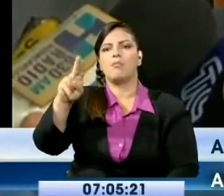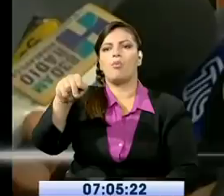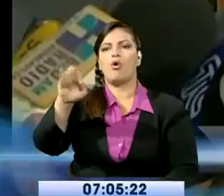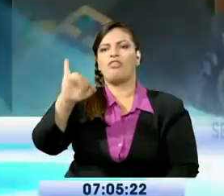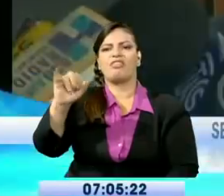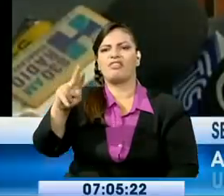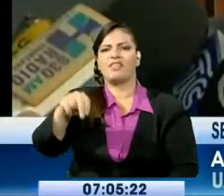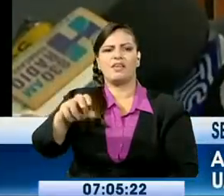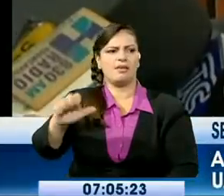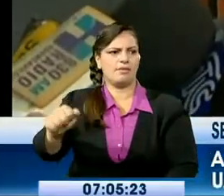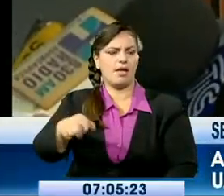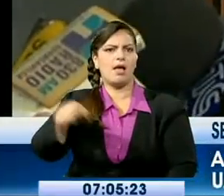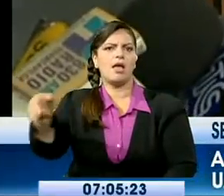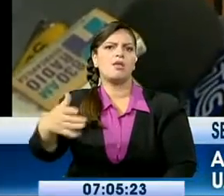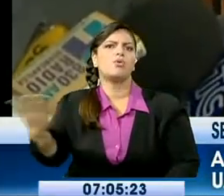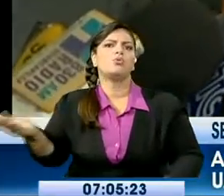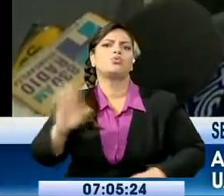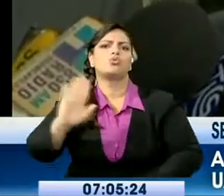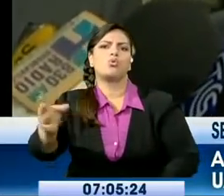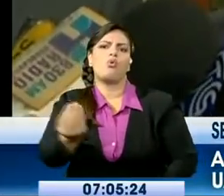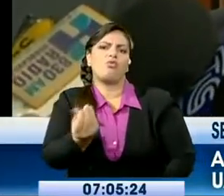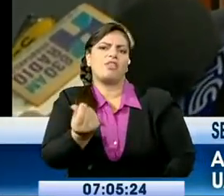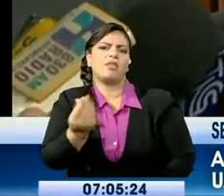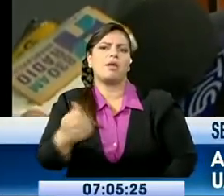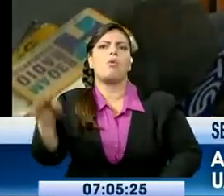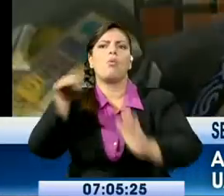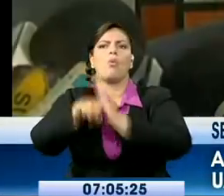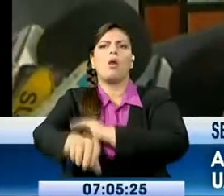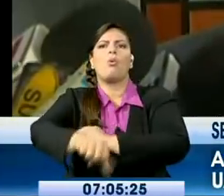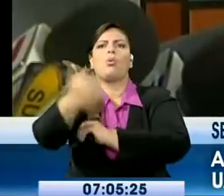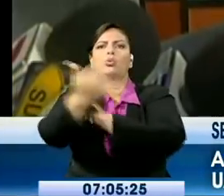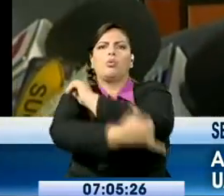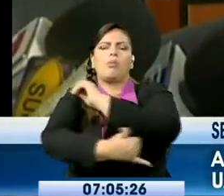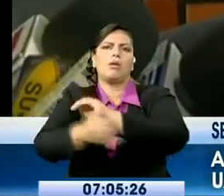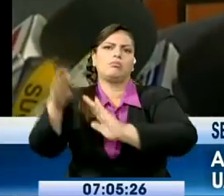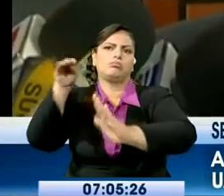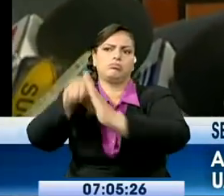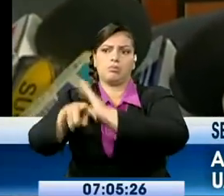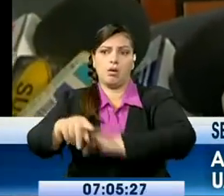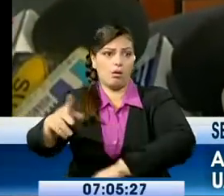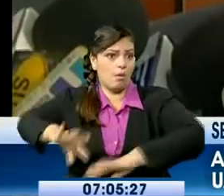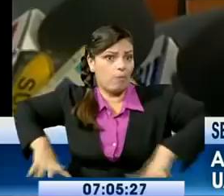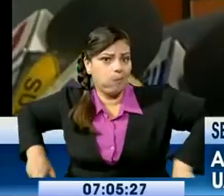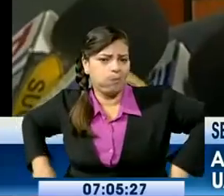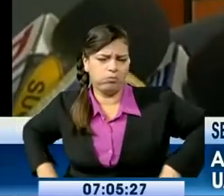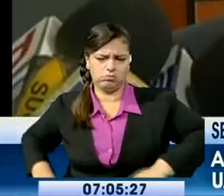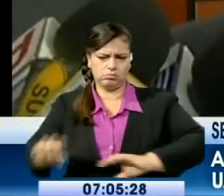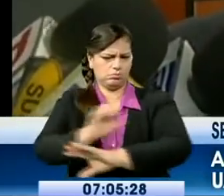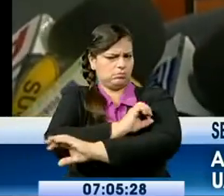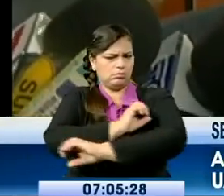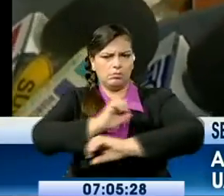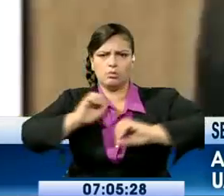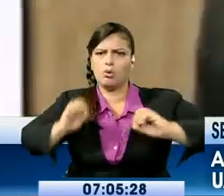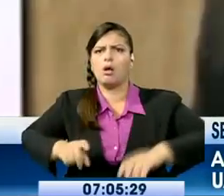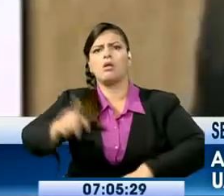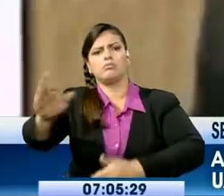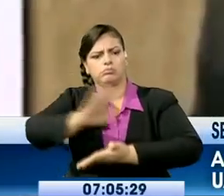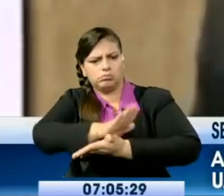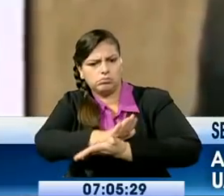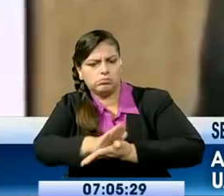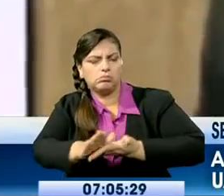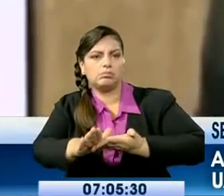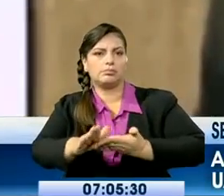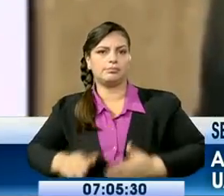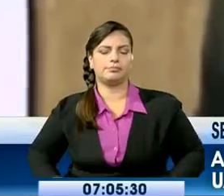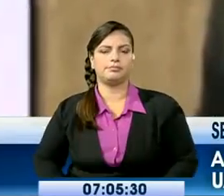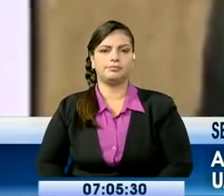fiscal. Eso es, no tiene, no es ninguna cosa de corrupción, no es ninguna cosa sucia. Ellos tienen una economía totalmente transparente. Que en el caso